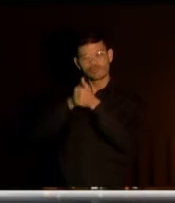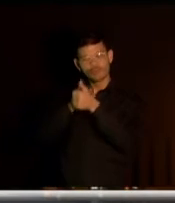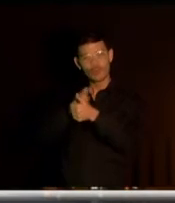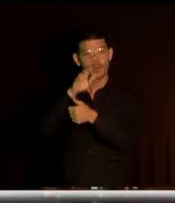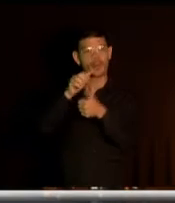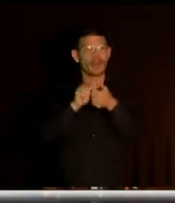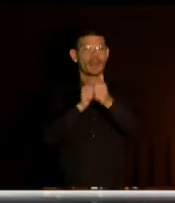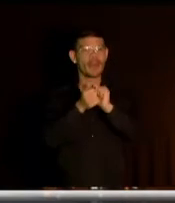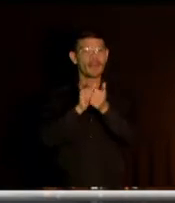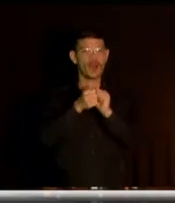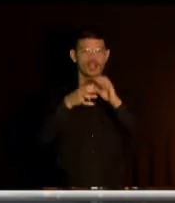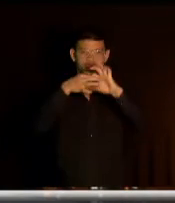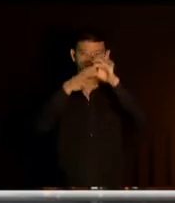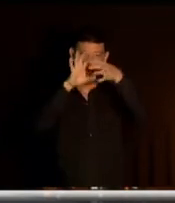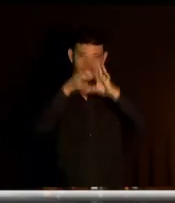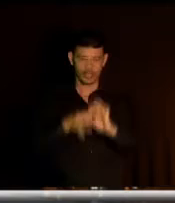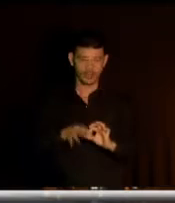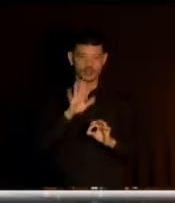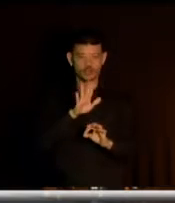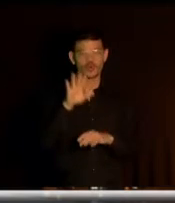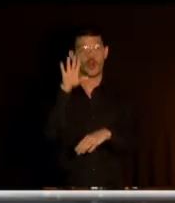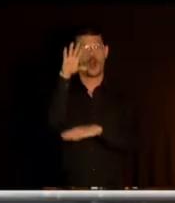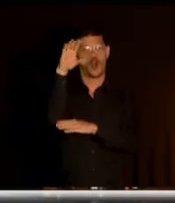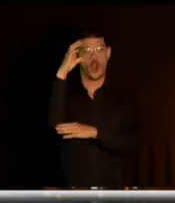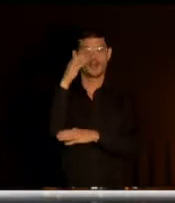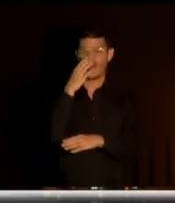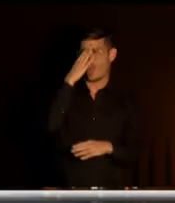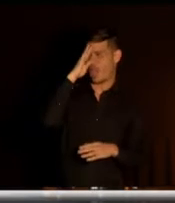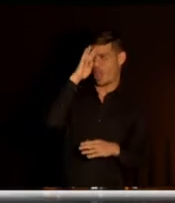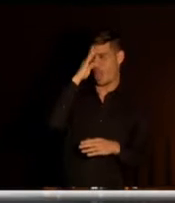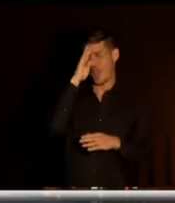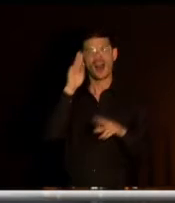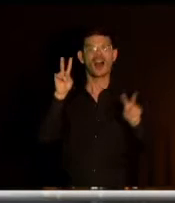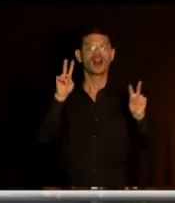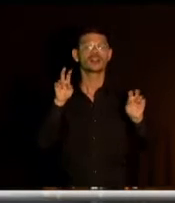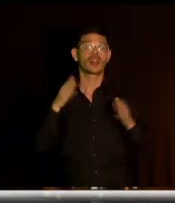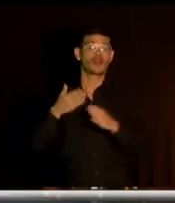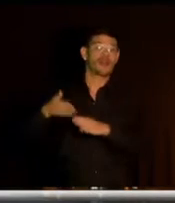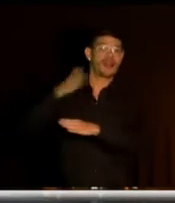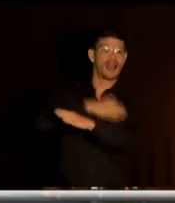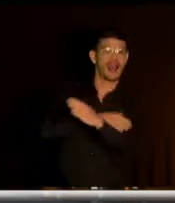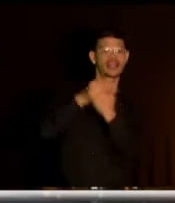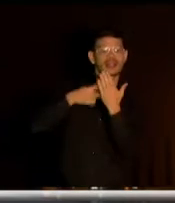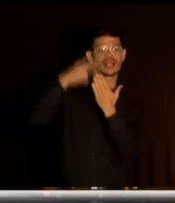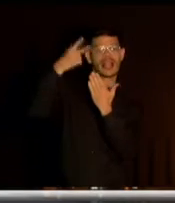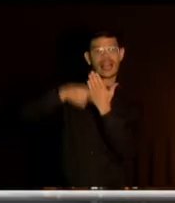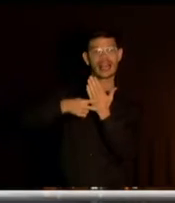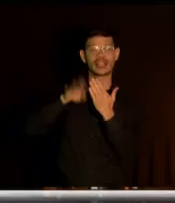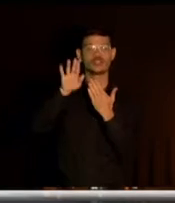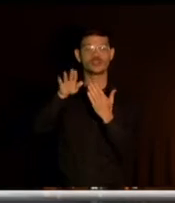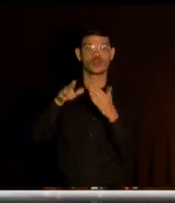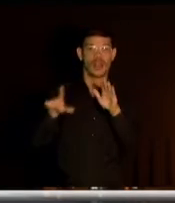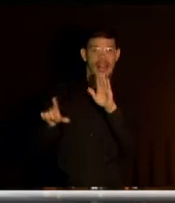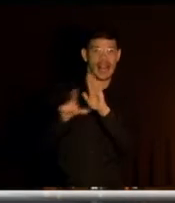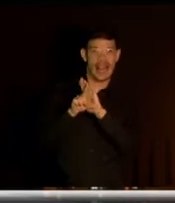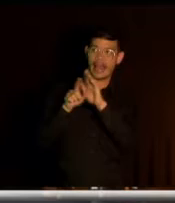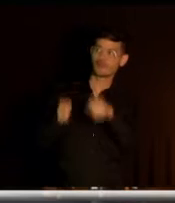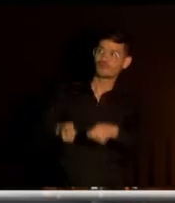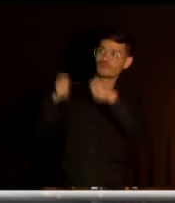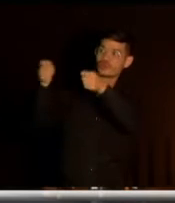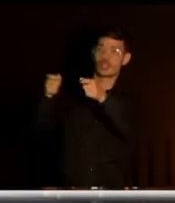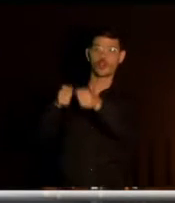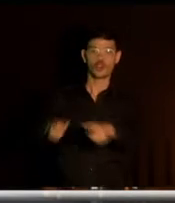dudas que tienen sobre el proyecto de ley que se ha presentado al Congreso de la República que busca poner o actualizar la